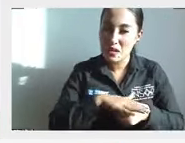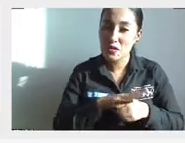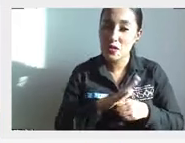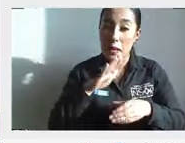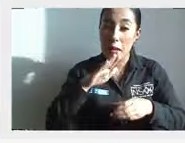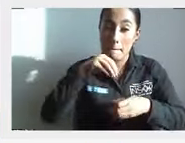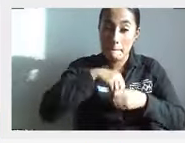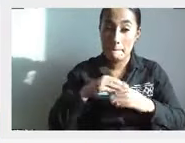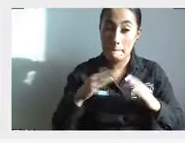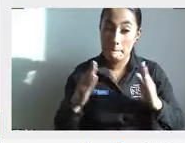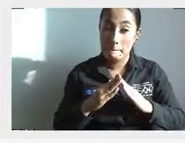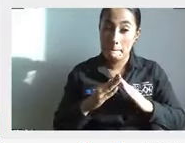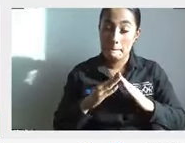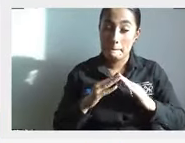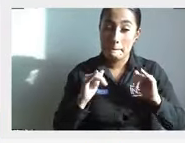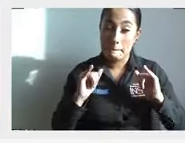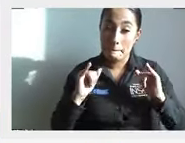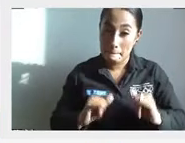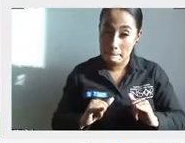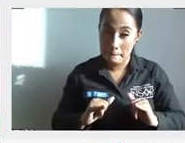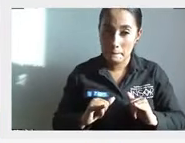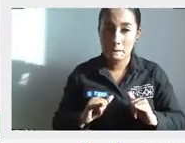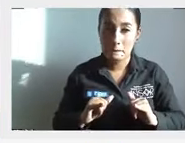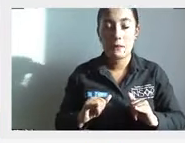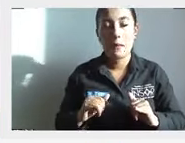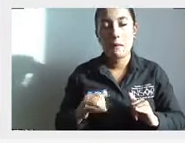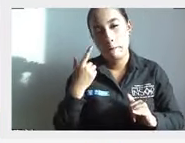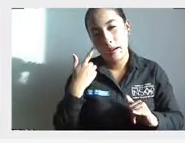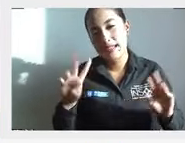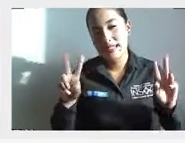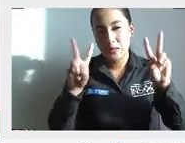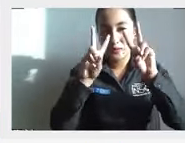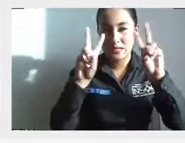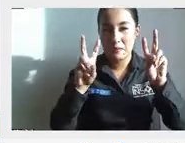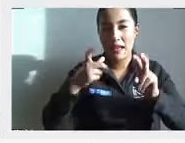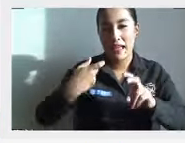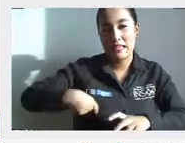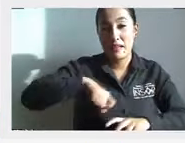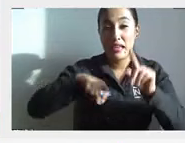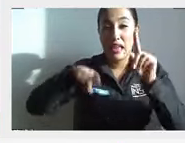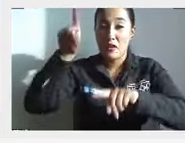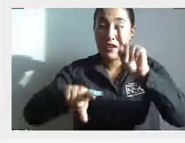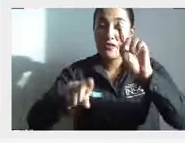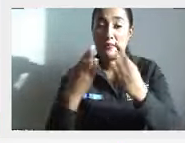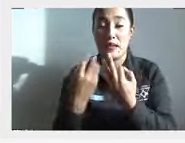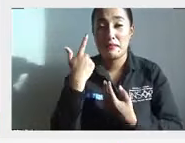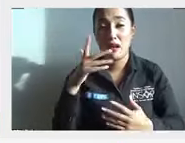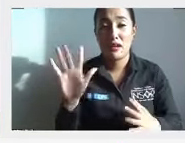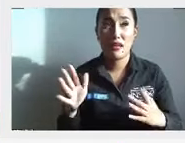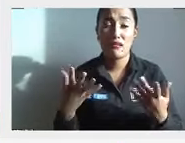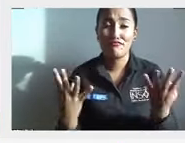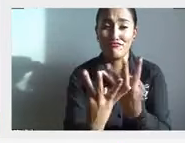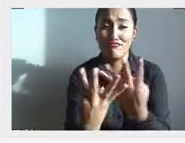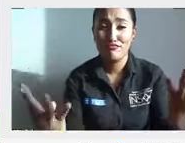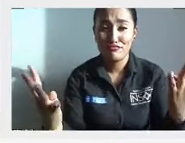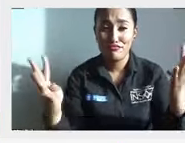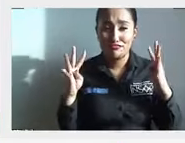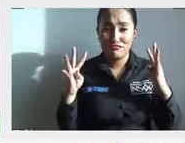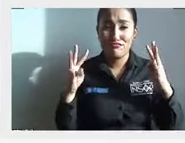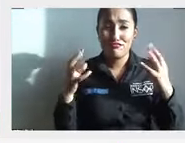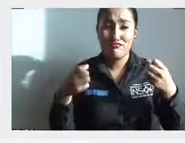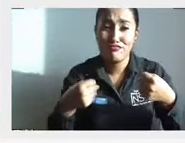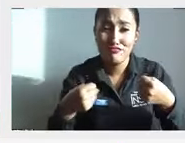algunos textos, el tema de, lo han puesto mucho en España algunas familias, ustedes hoy se sienten